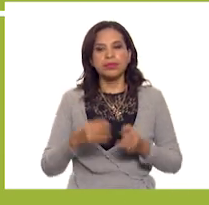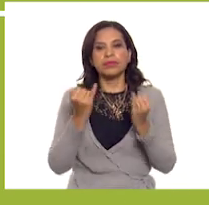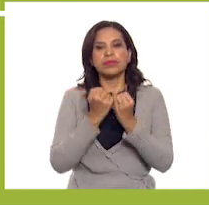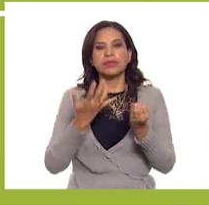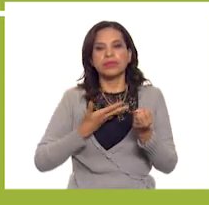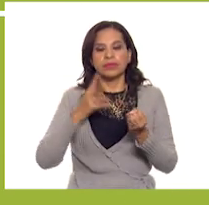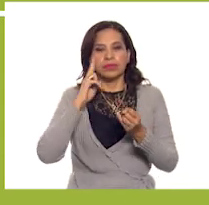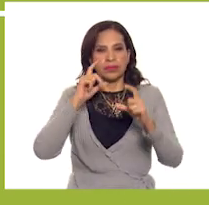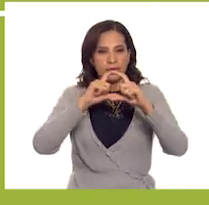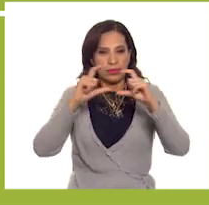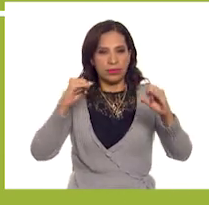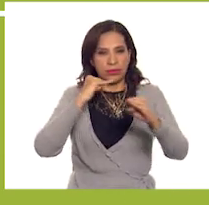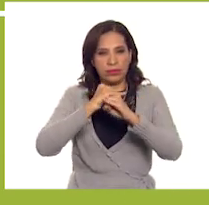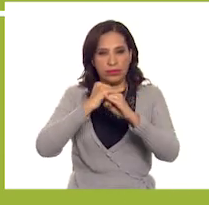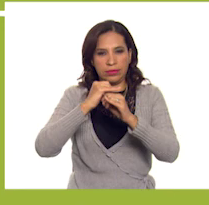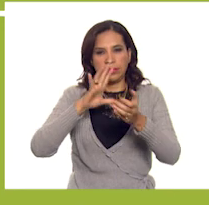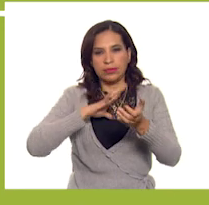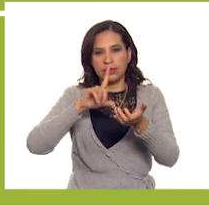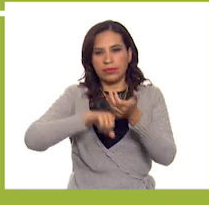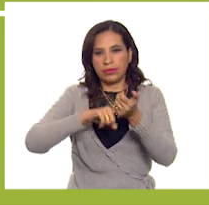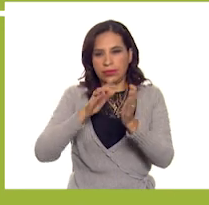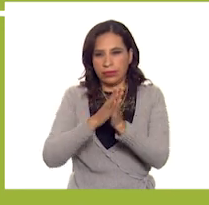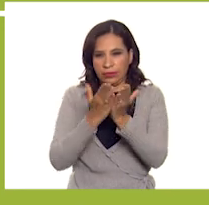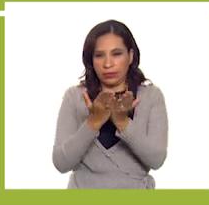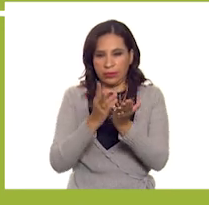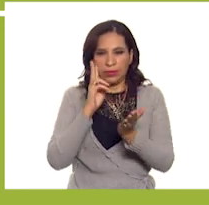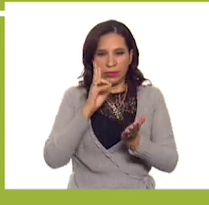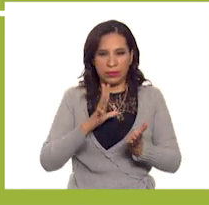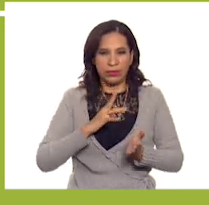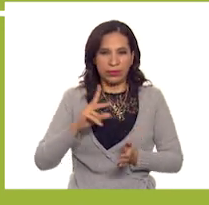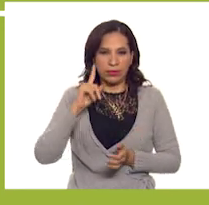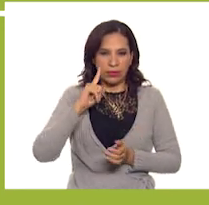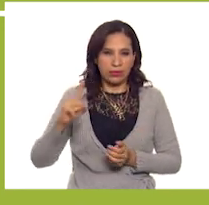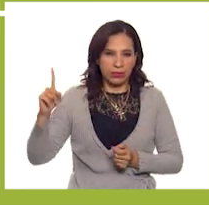También puedes encontrar los libros de texto en la página